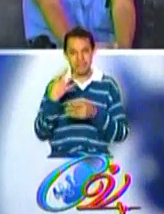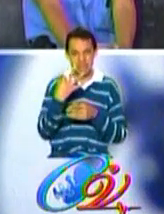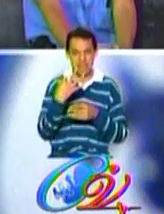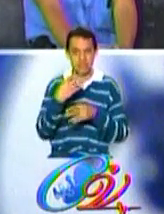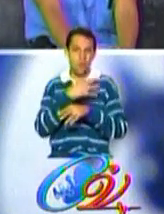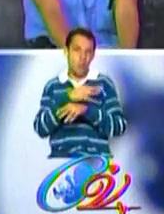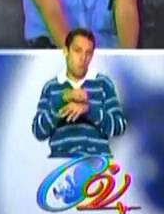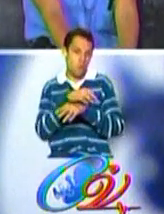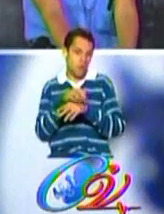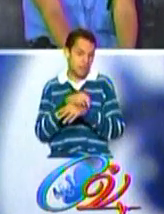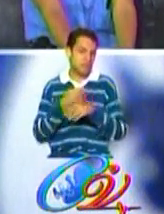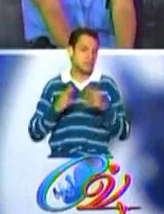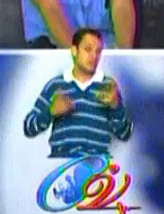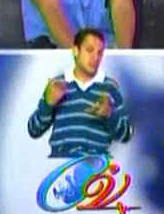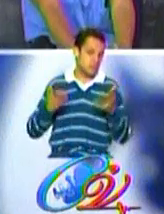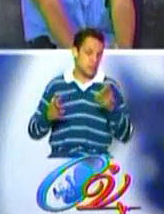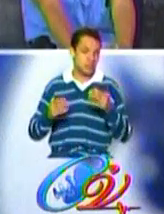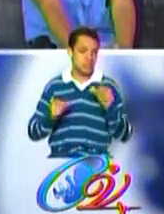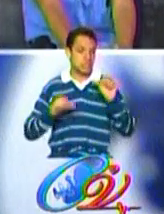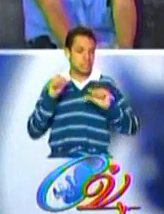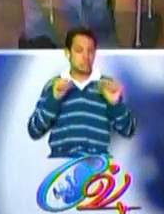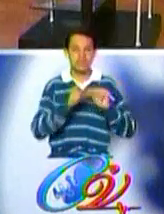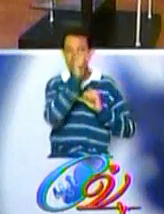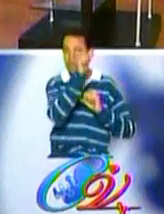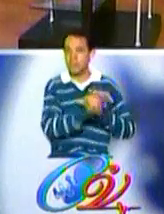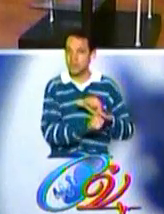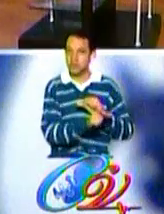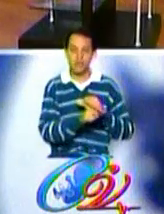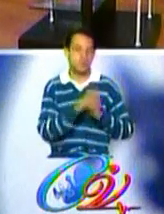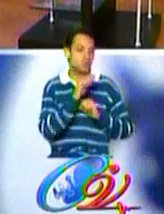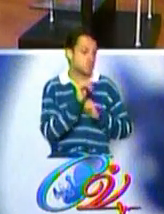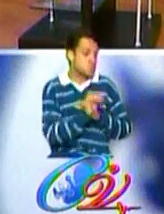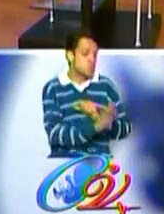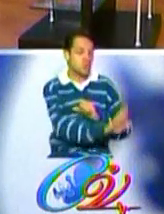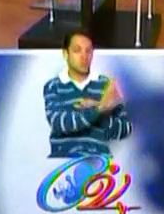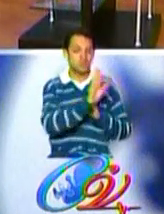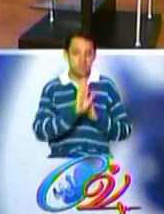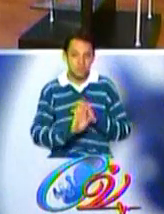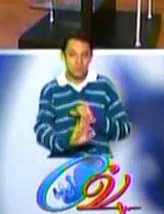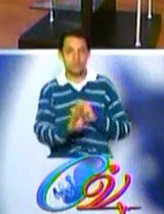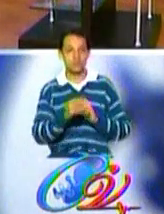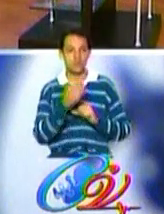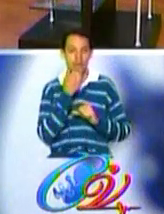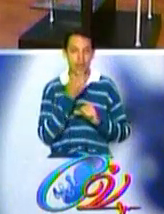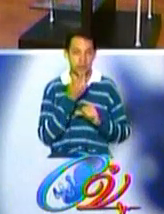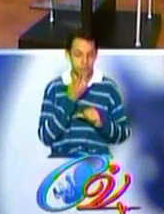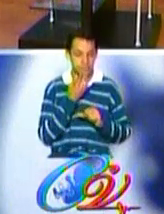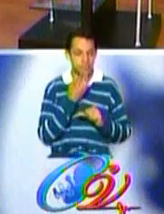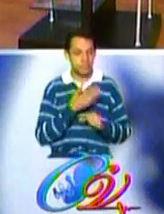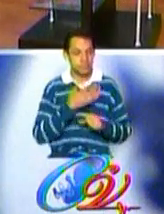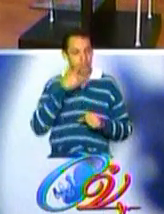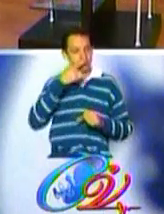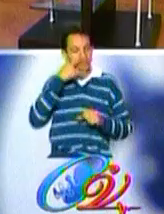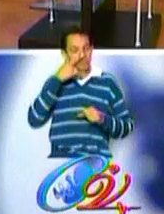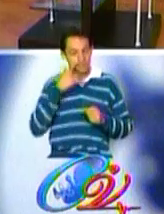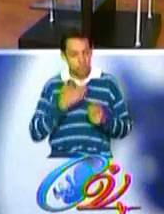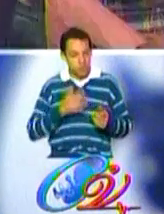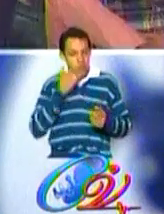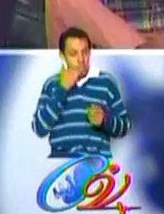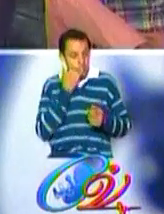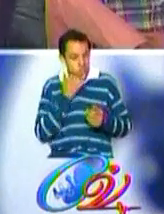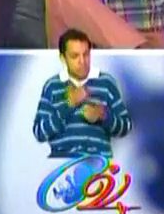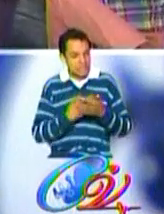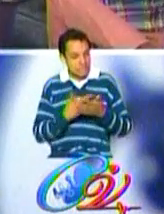horas. Dependiendo de la toxicidad que encontraron en el paciente, del estudio Claro. que estuvo en el sauna, con la respiración, con la orina, con todas las